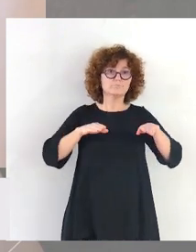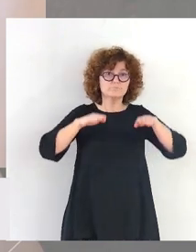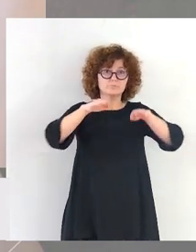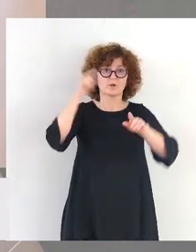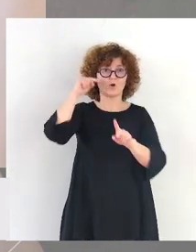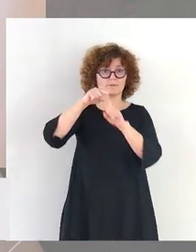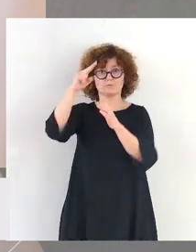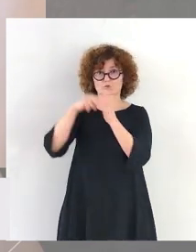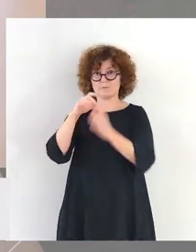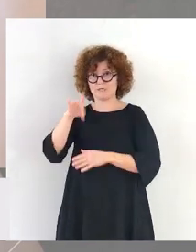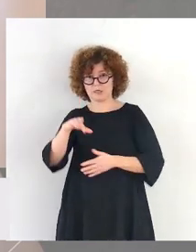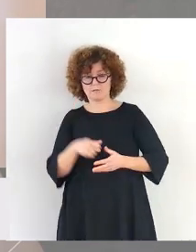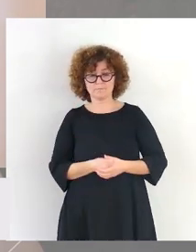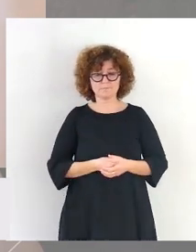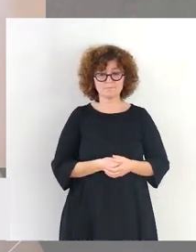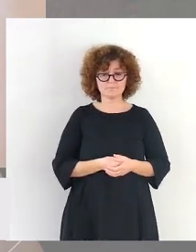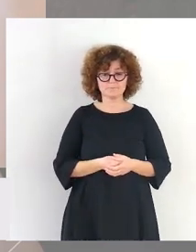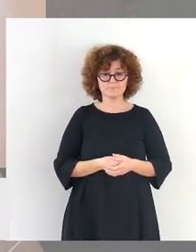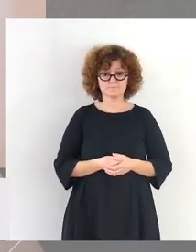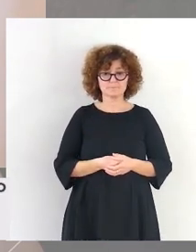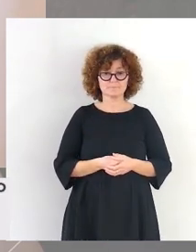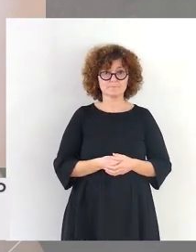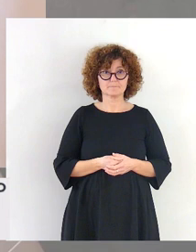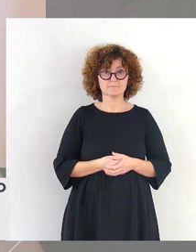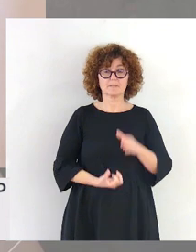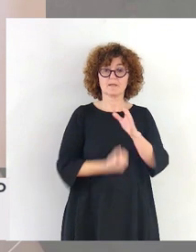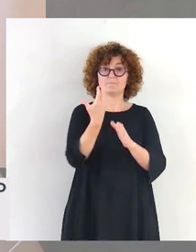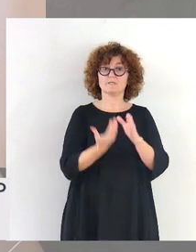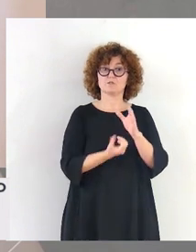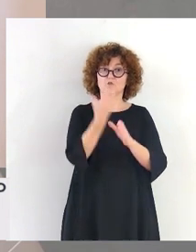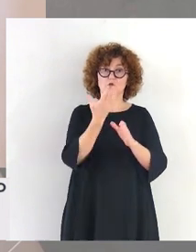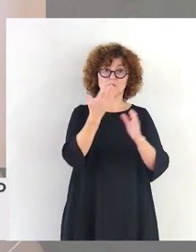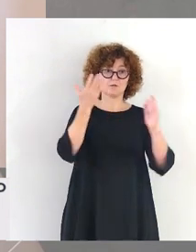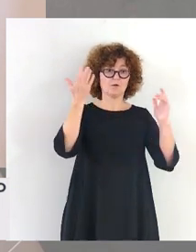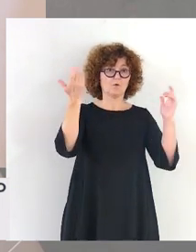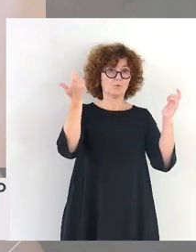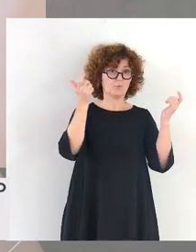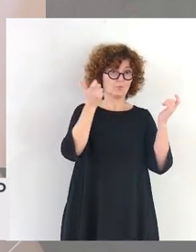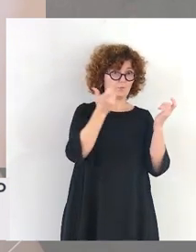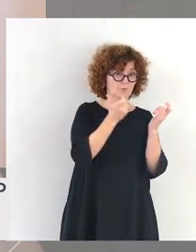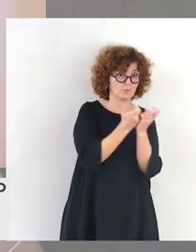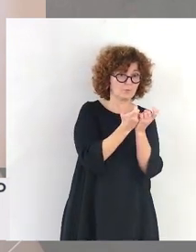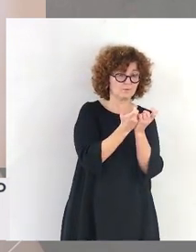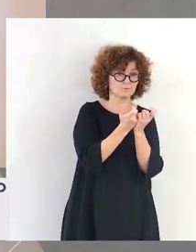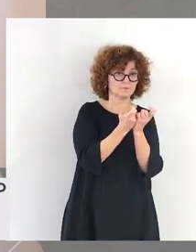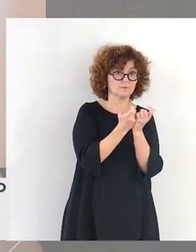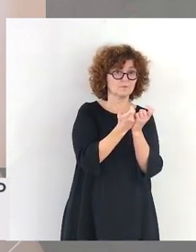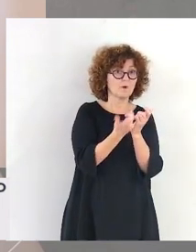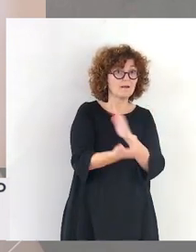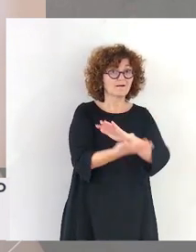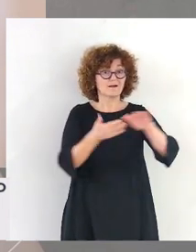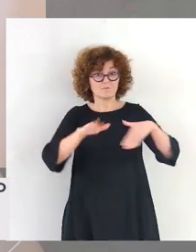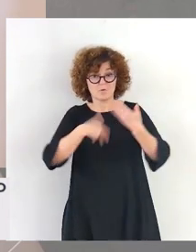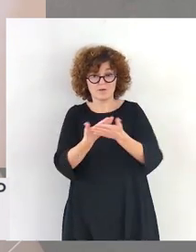en 2015 que el ritmo de reducción de emisiones contaminantes no haya sido suficientemente rápido hasta